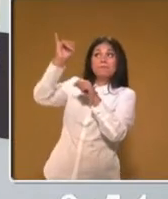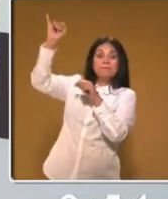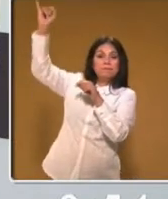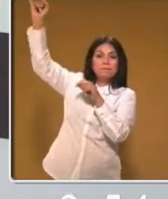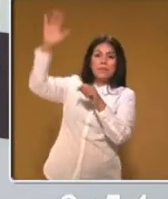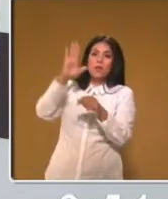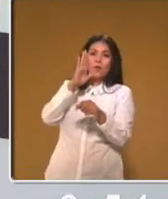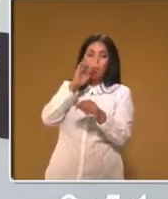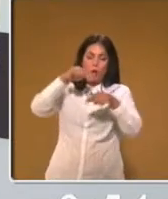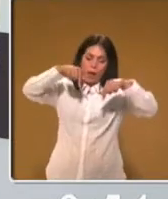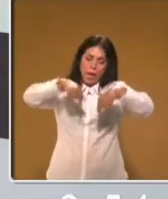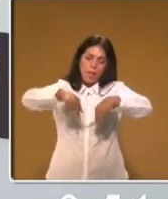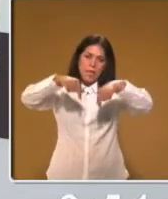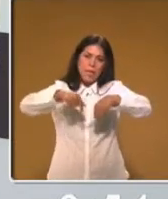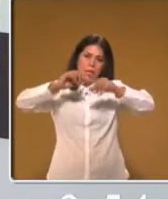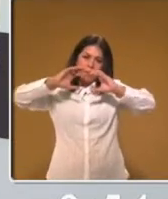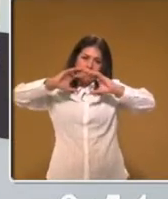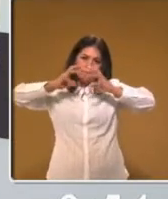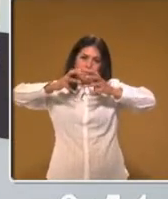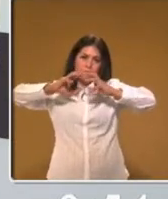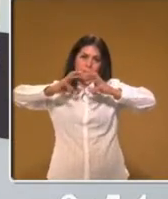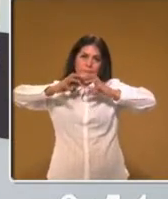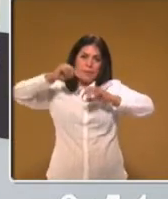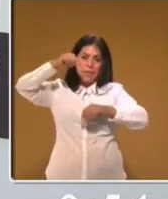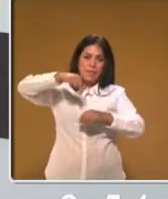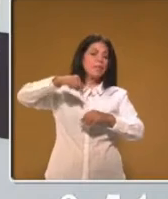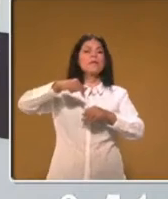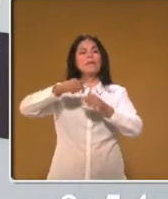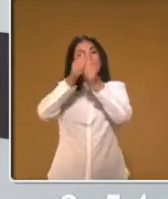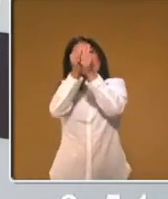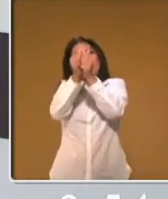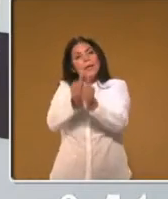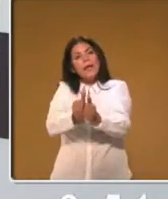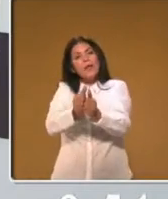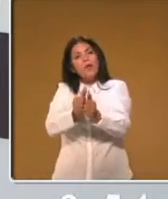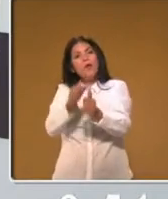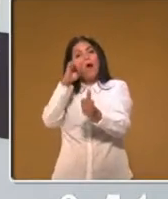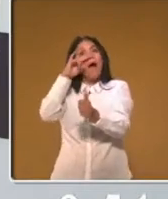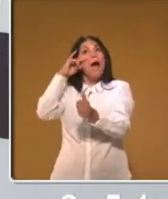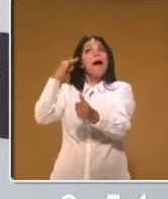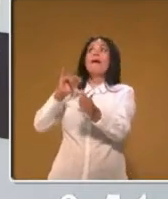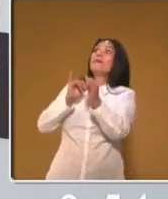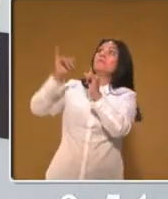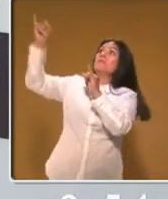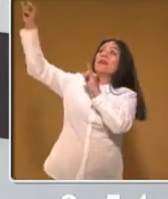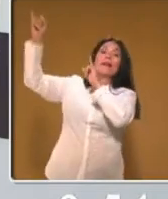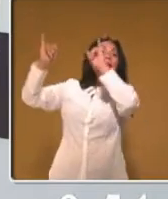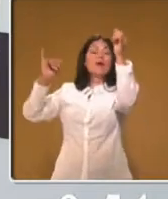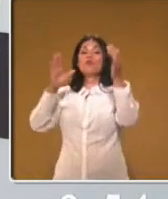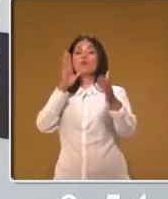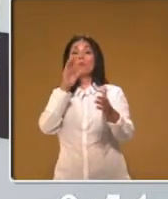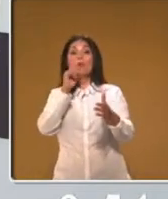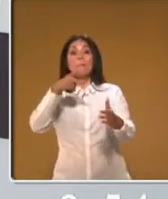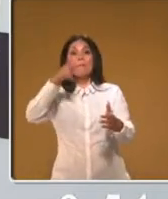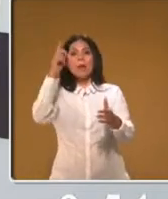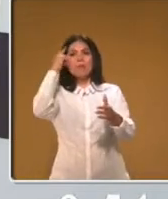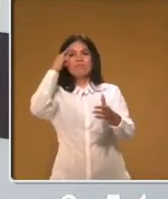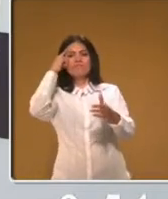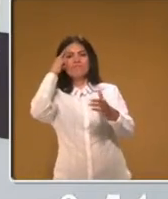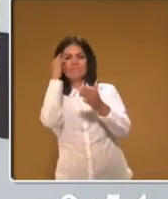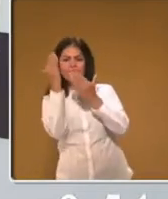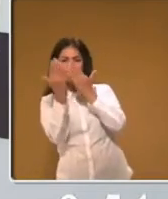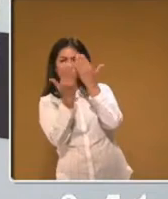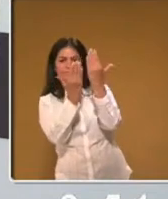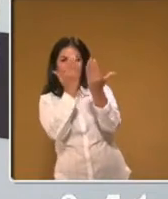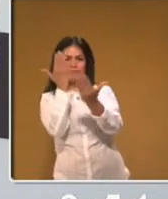del planeta Tierra, pero a lo mejor a través de un modelo, gracias al conocimiento que ahora tenemos tan vasto, puedo representarlo en mi casa con alguna